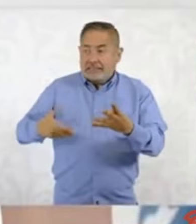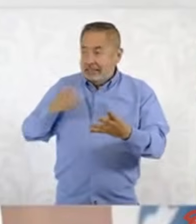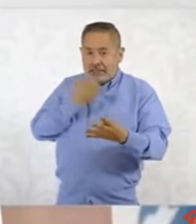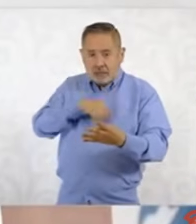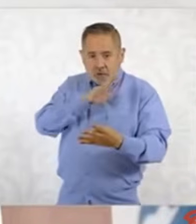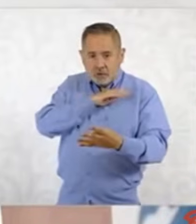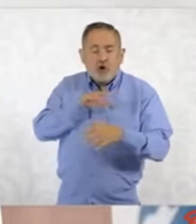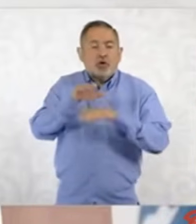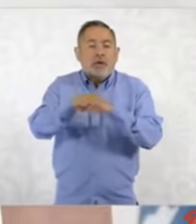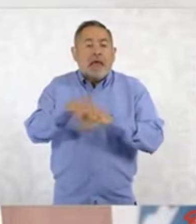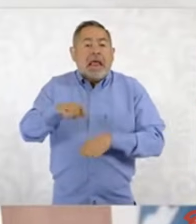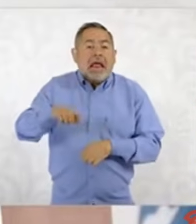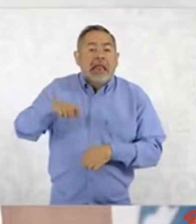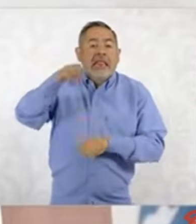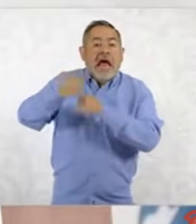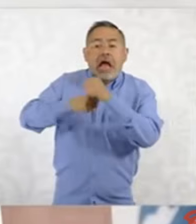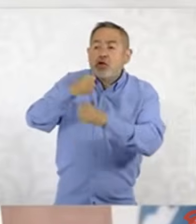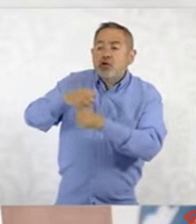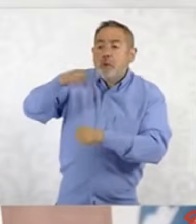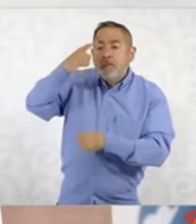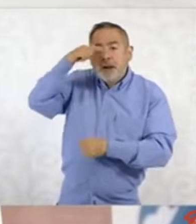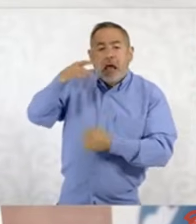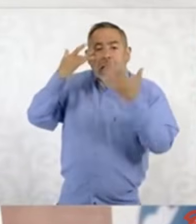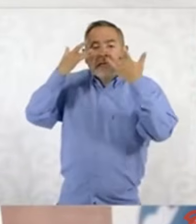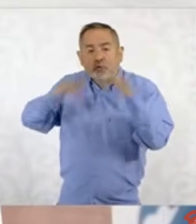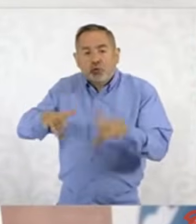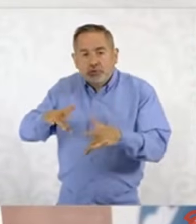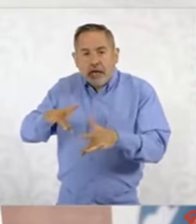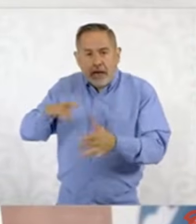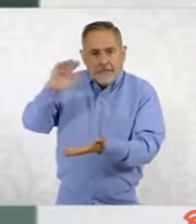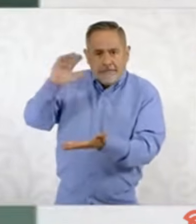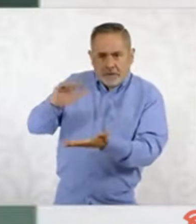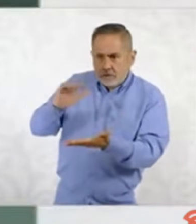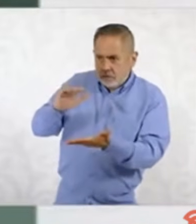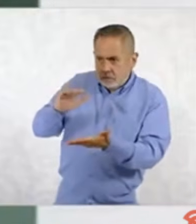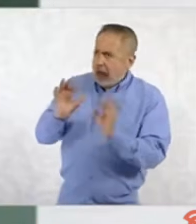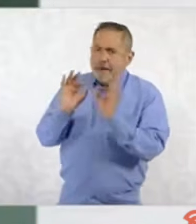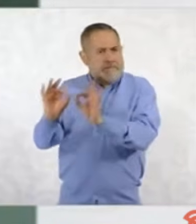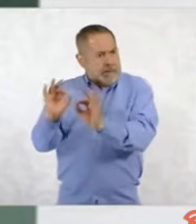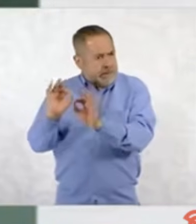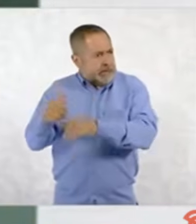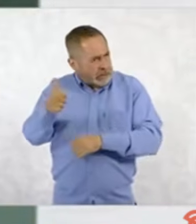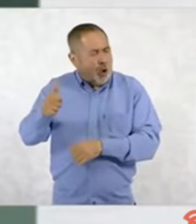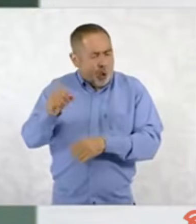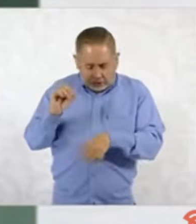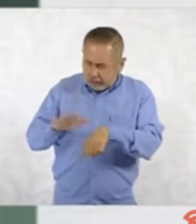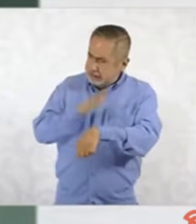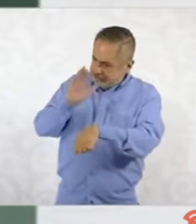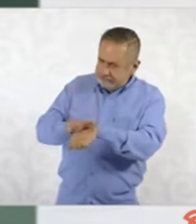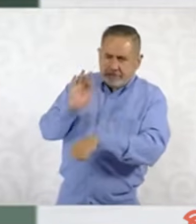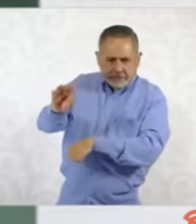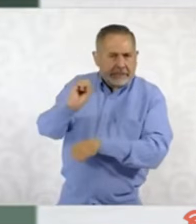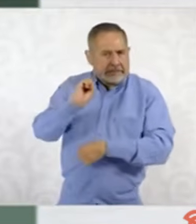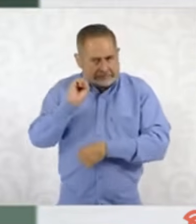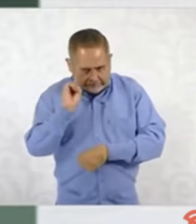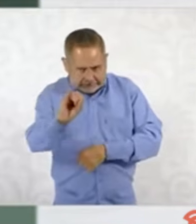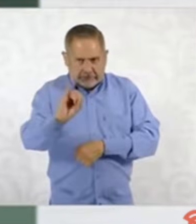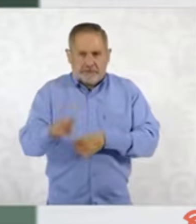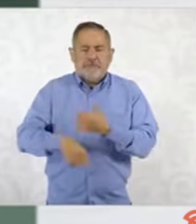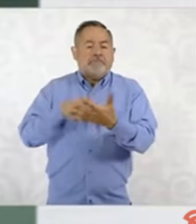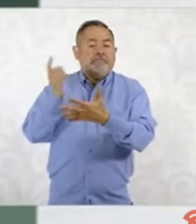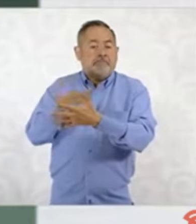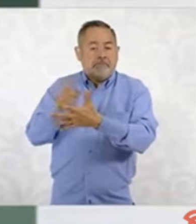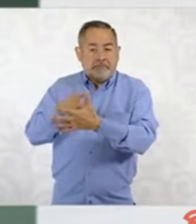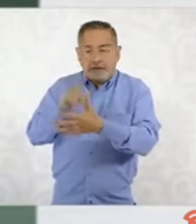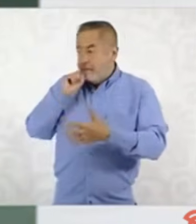las edades que ellos pidieron. Y a eso se agrega otro quinto planteamiento, también con la presidenta Claudia